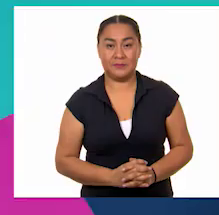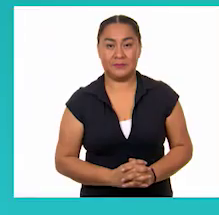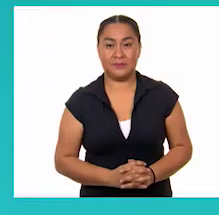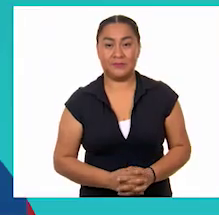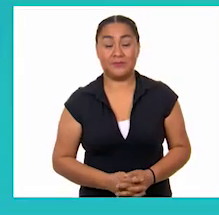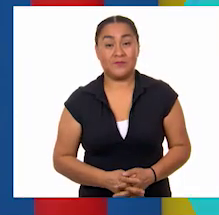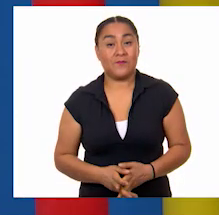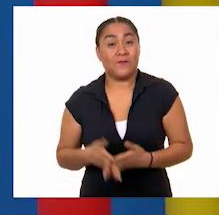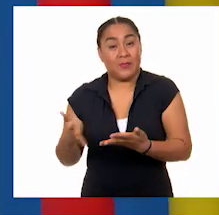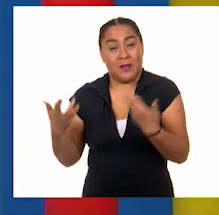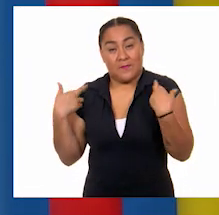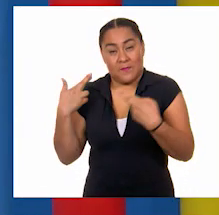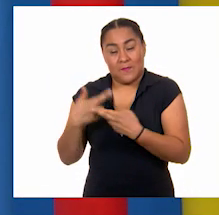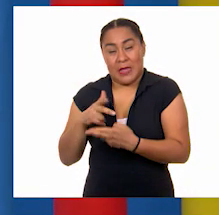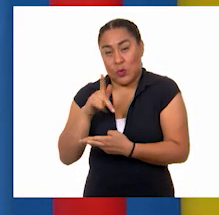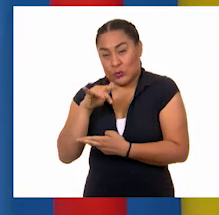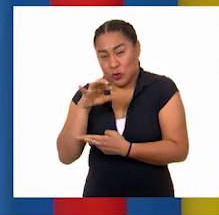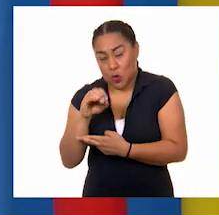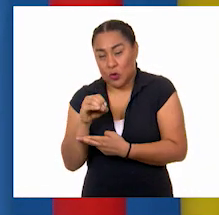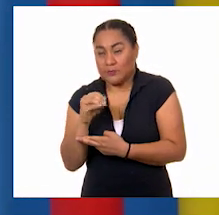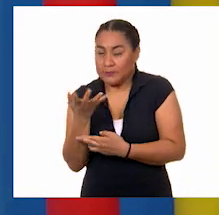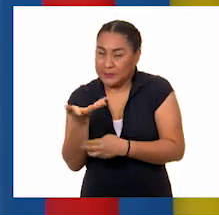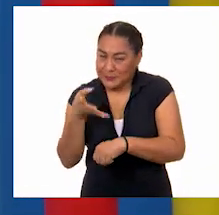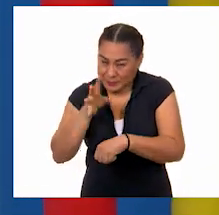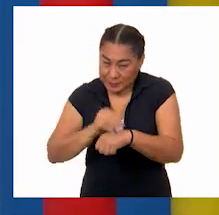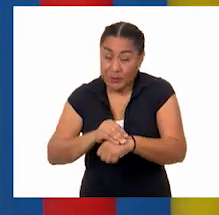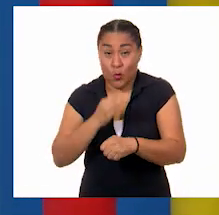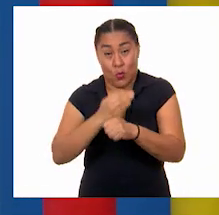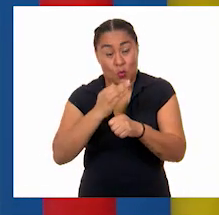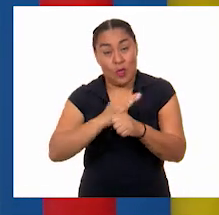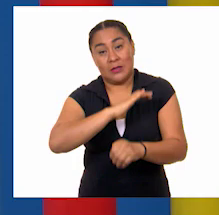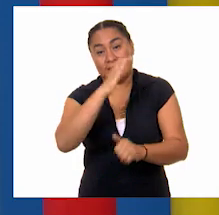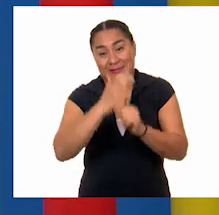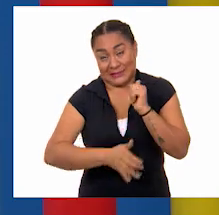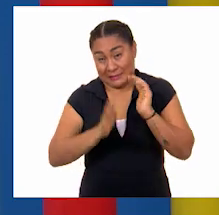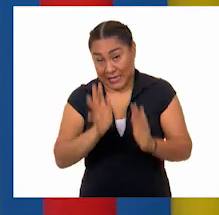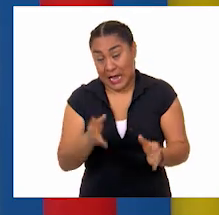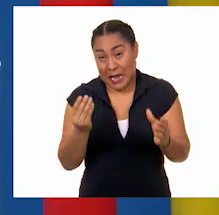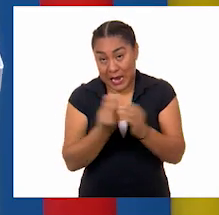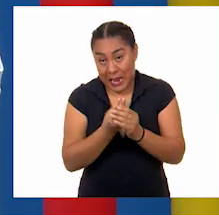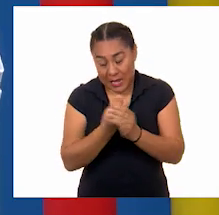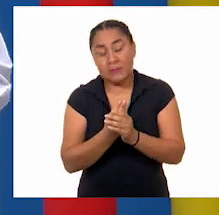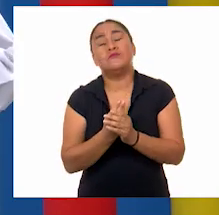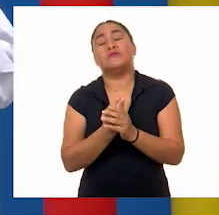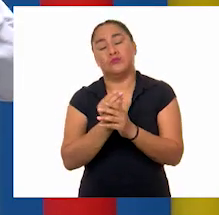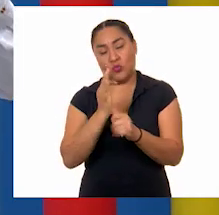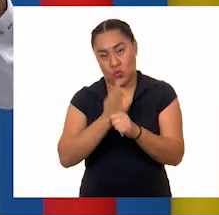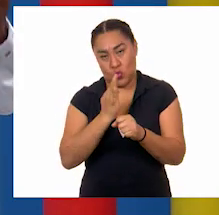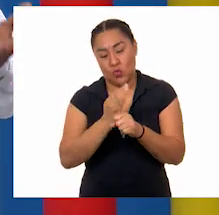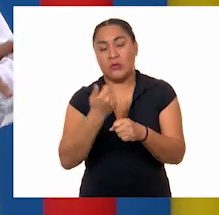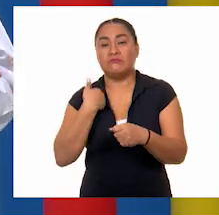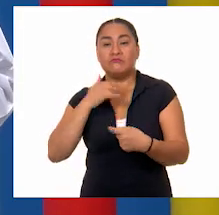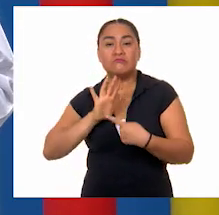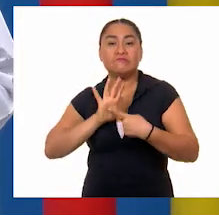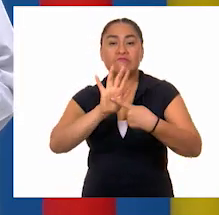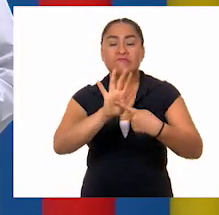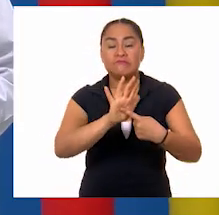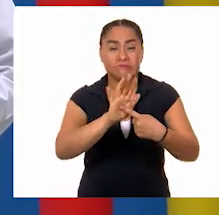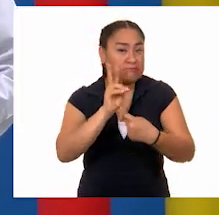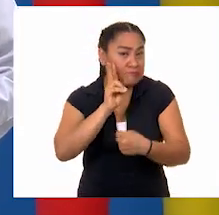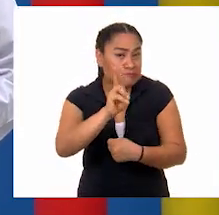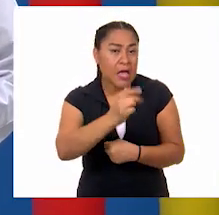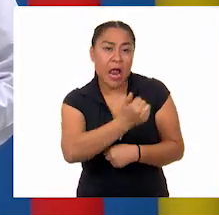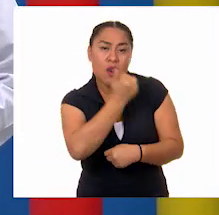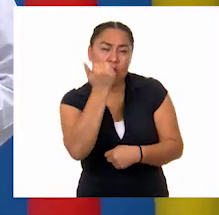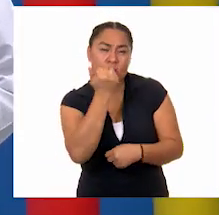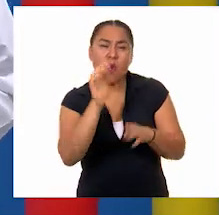Maestro Lucio, si me permite, para concluir nuestro programa, les mostraremos a nuestras alumnas y alumnos